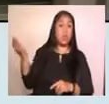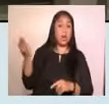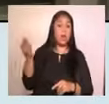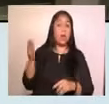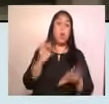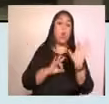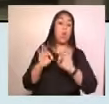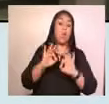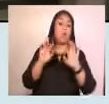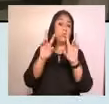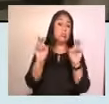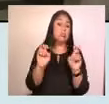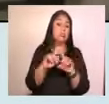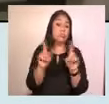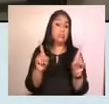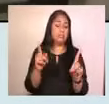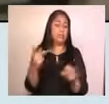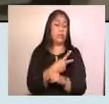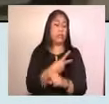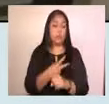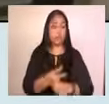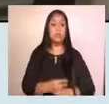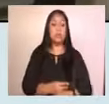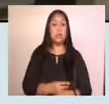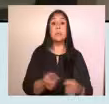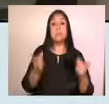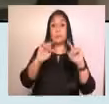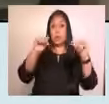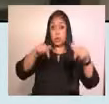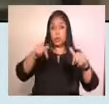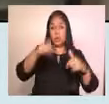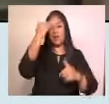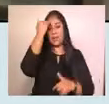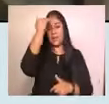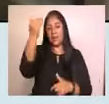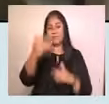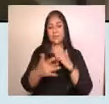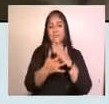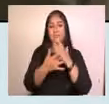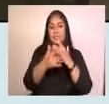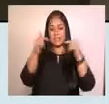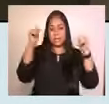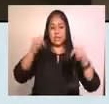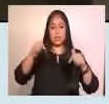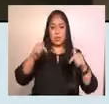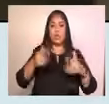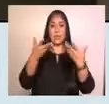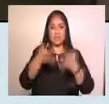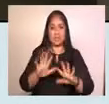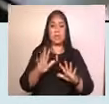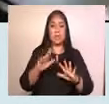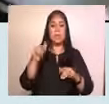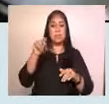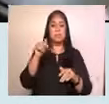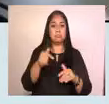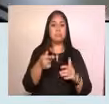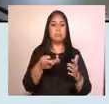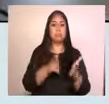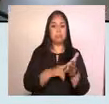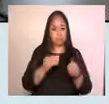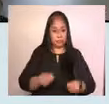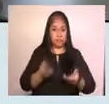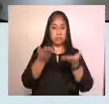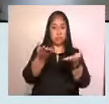peores. En cambio, gracias a la tecnología de punta con los que se los está dotando